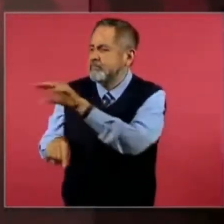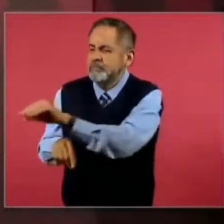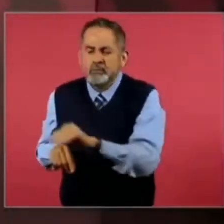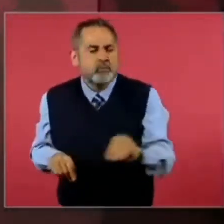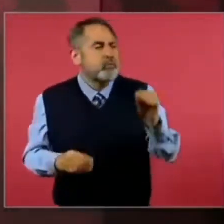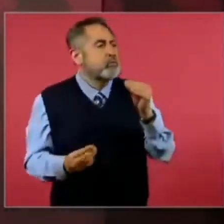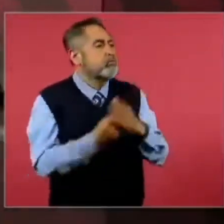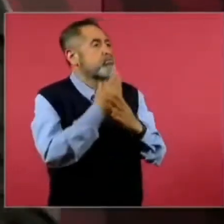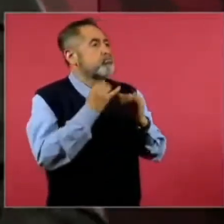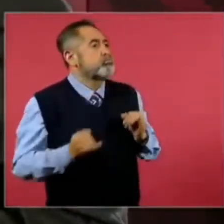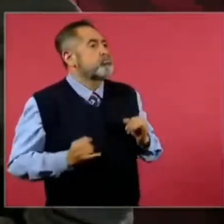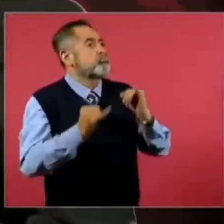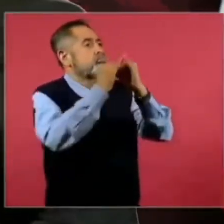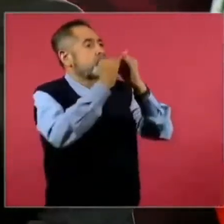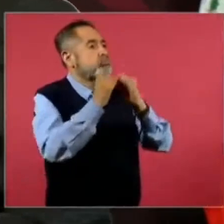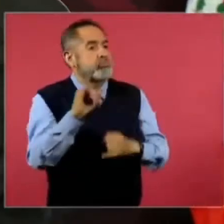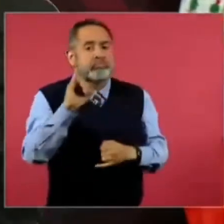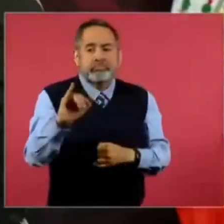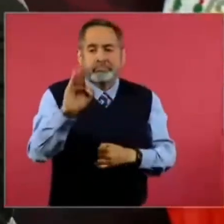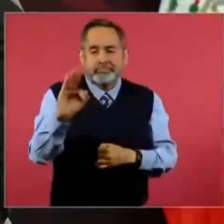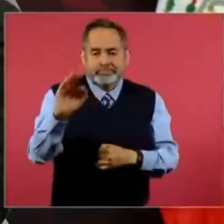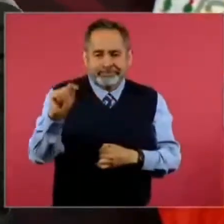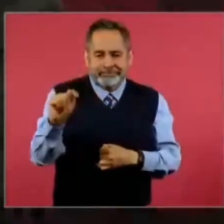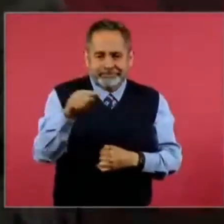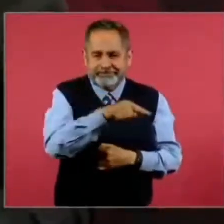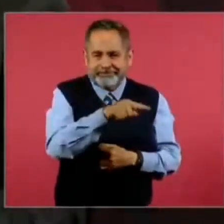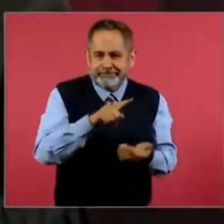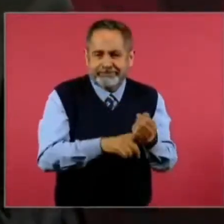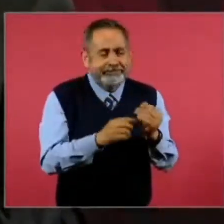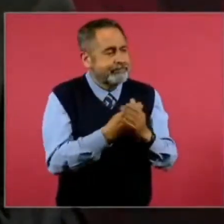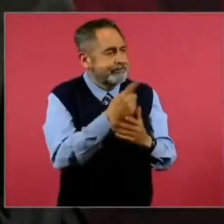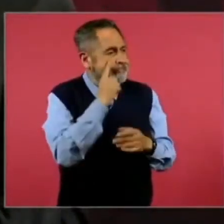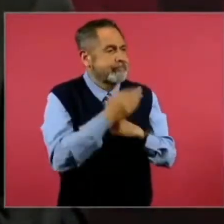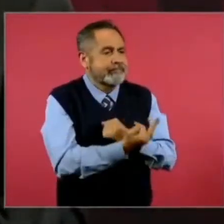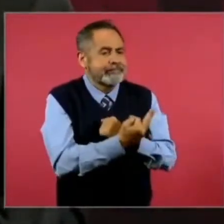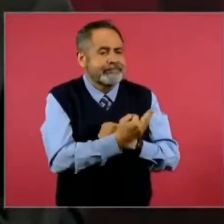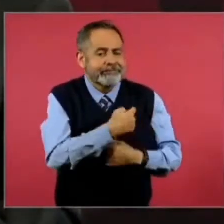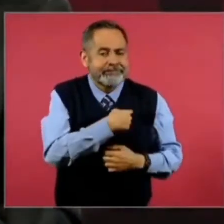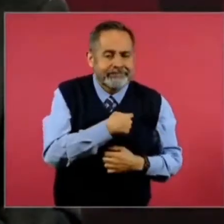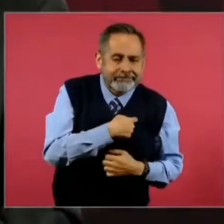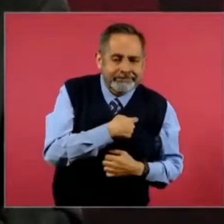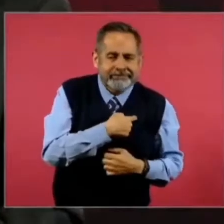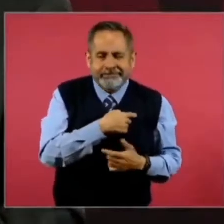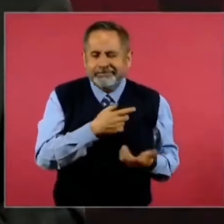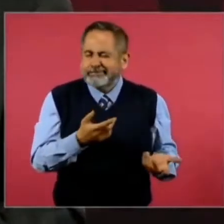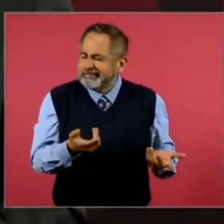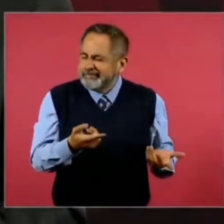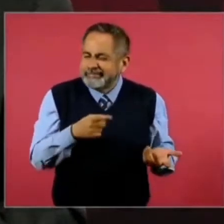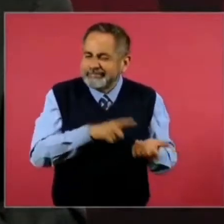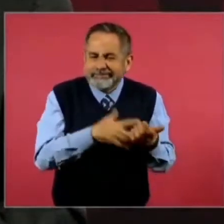Instituto de las Telecomunicaciones, el IFETEL,